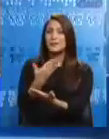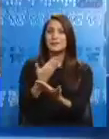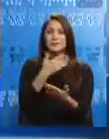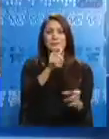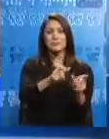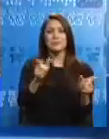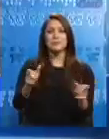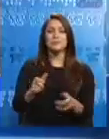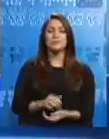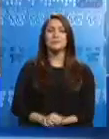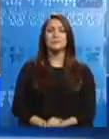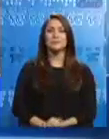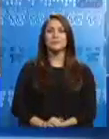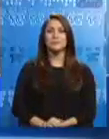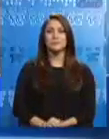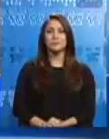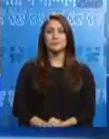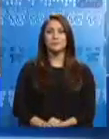popular.